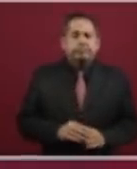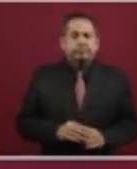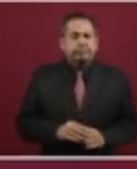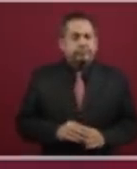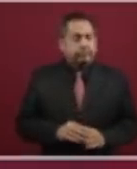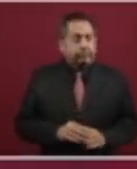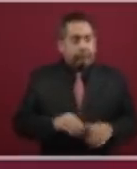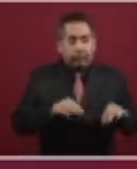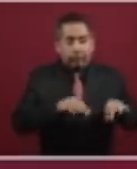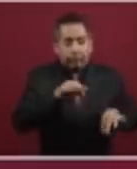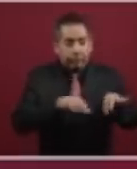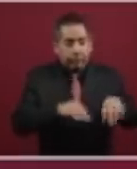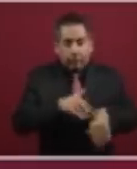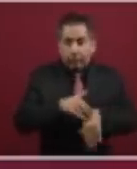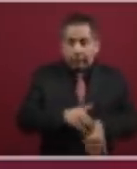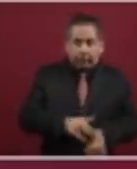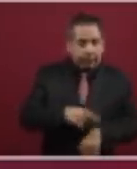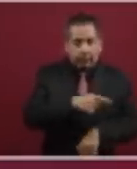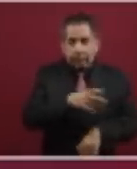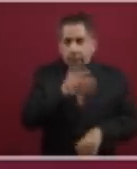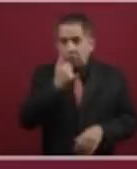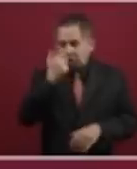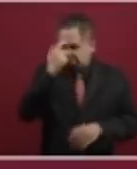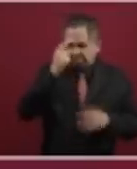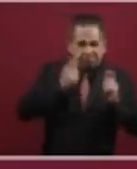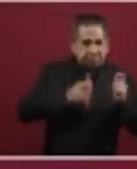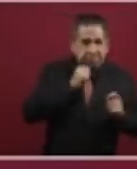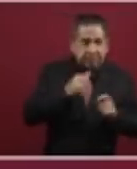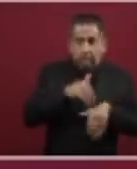peleles, gente sin criterio.